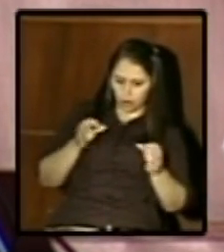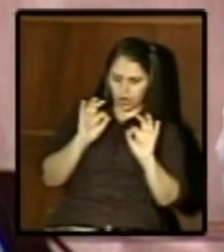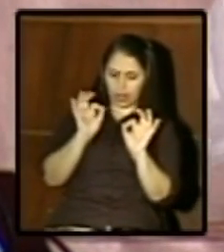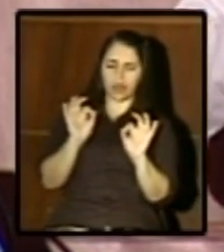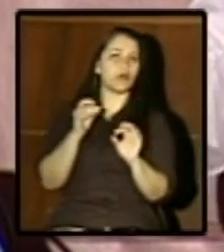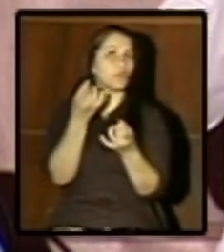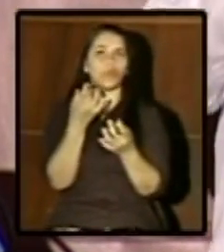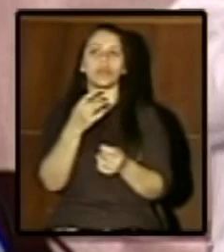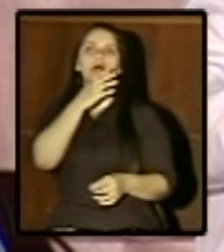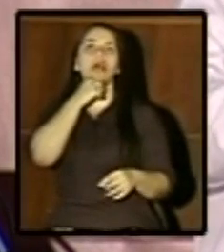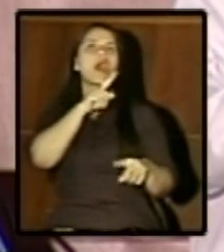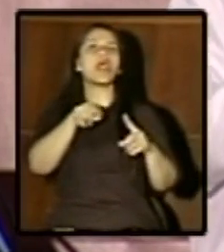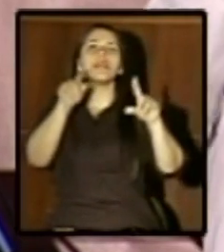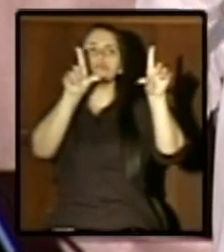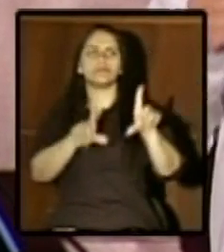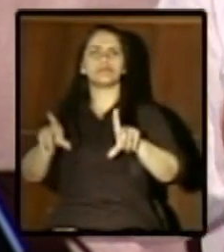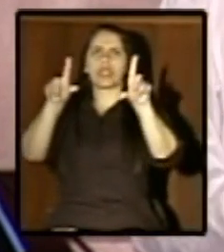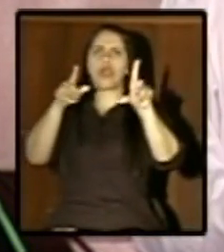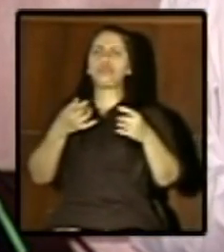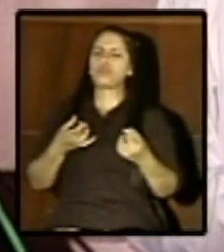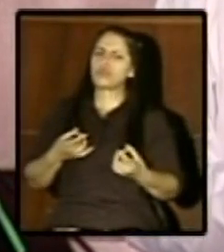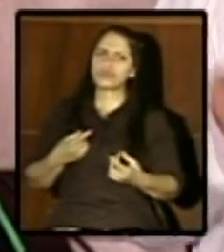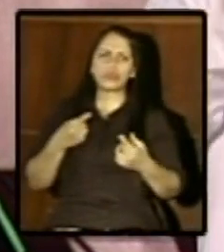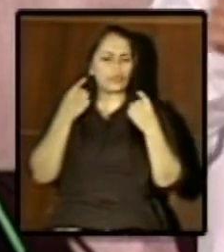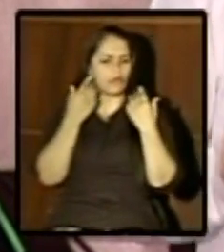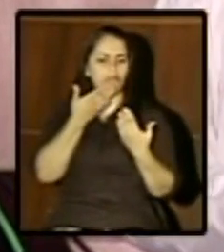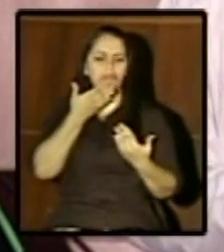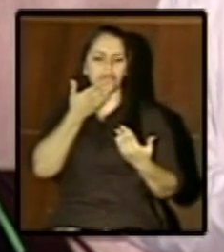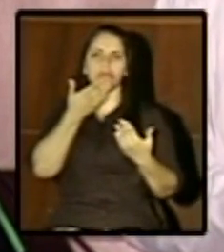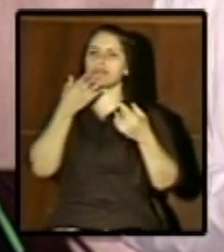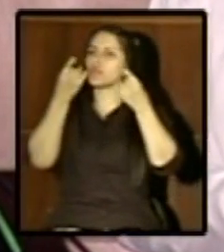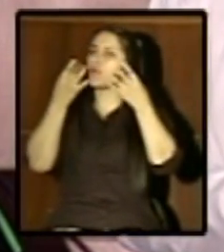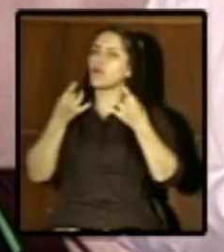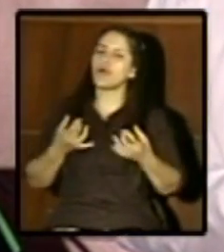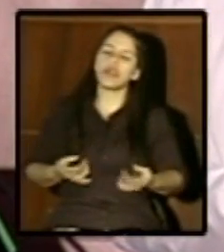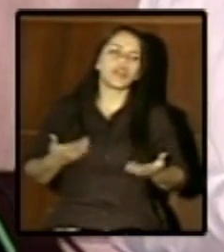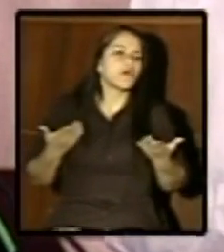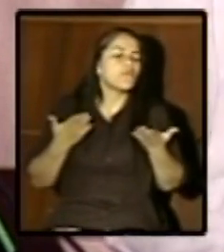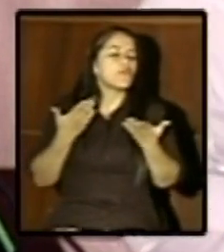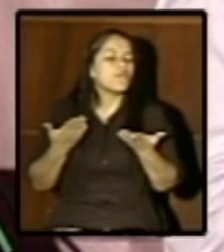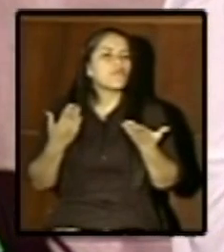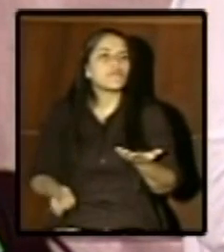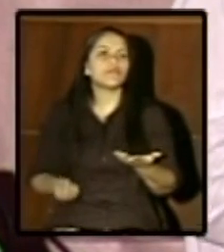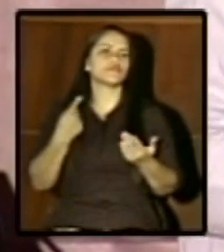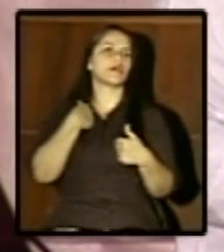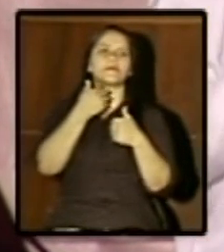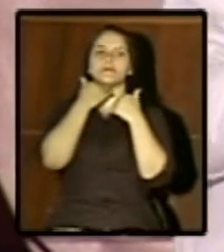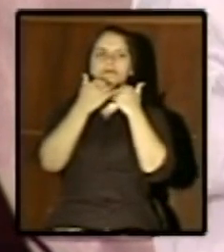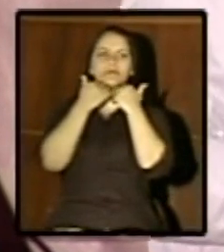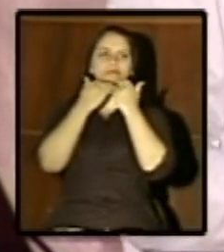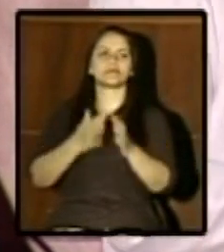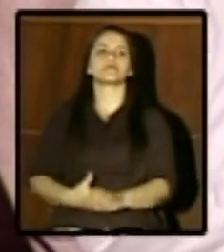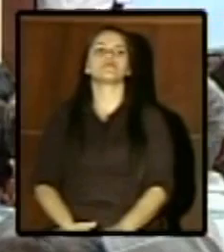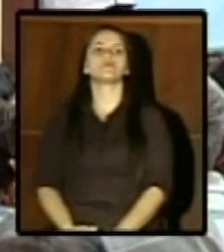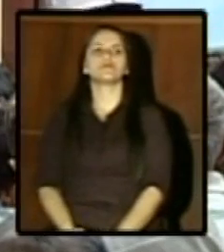no siento nada, no le duele nada. Y hay pacientes que no tienen tantos cambios y tienen mucho dolor. Esa parte no se ha podido dilucidar el